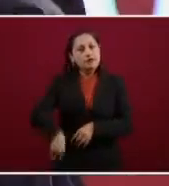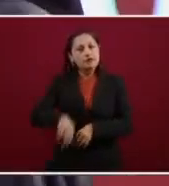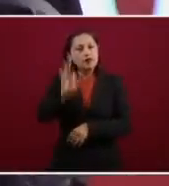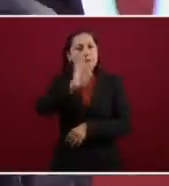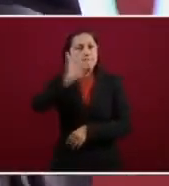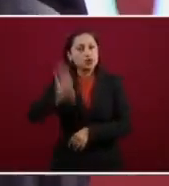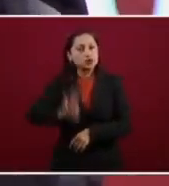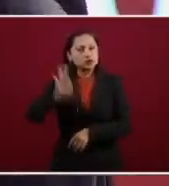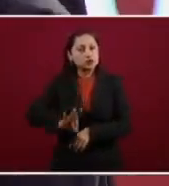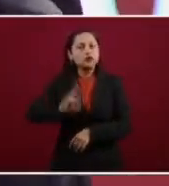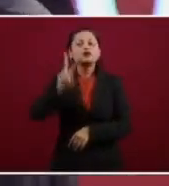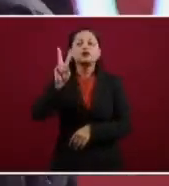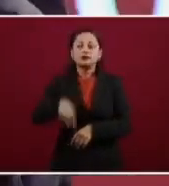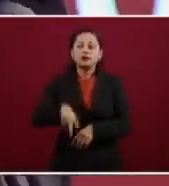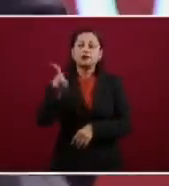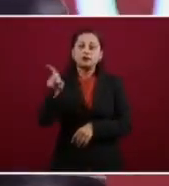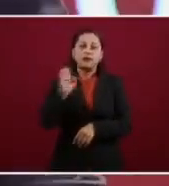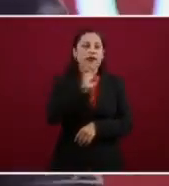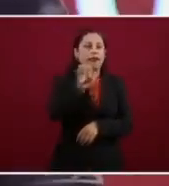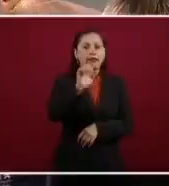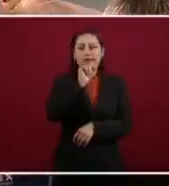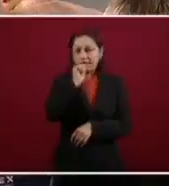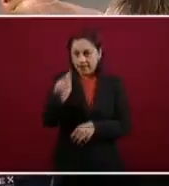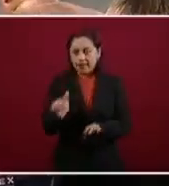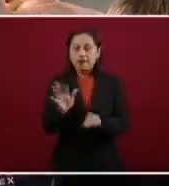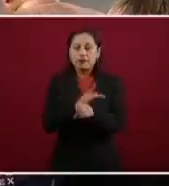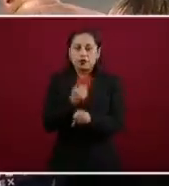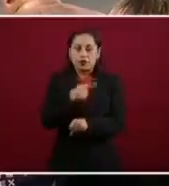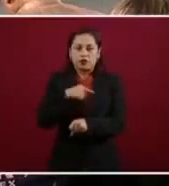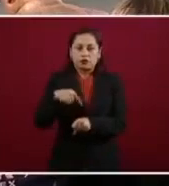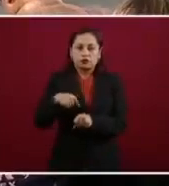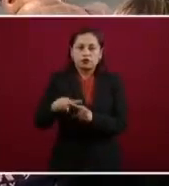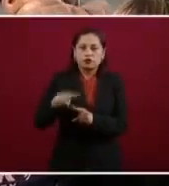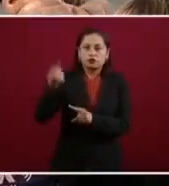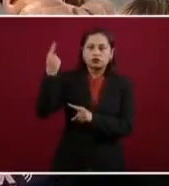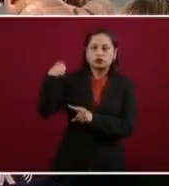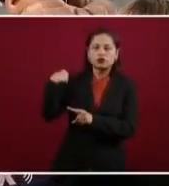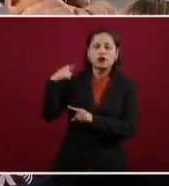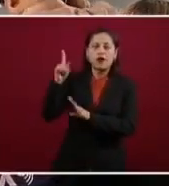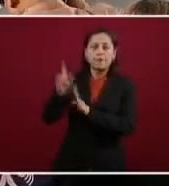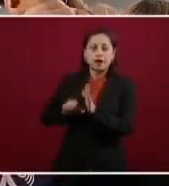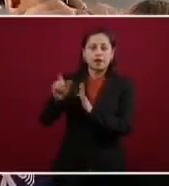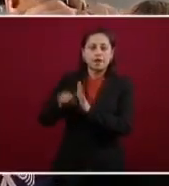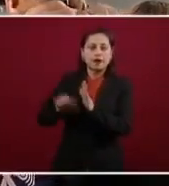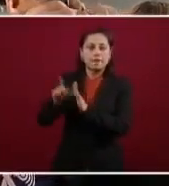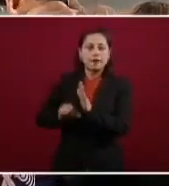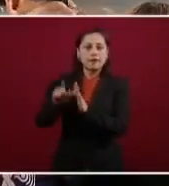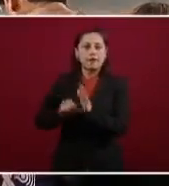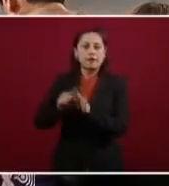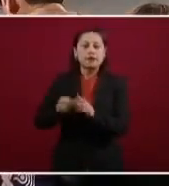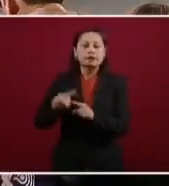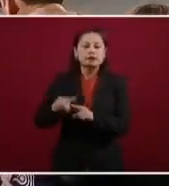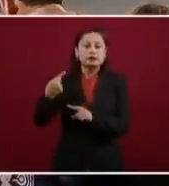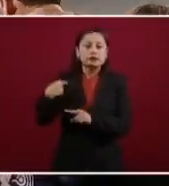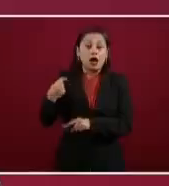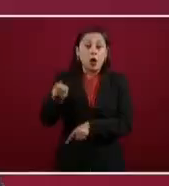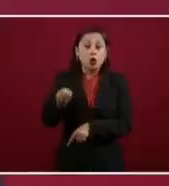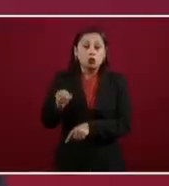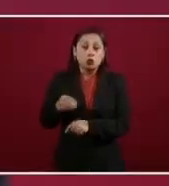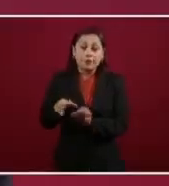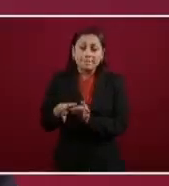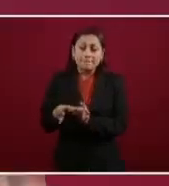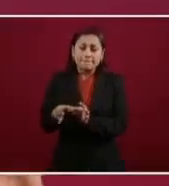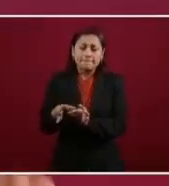haciendo la referencia mes con mes del precio de manera más seguida en el mes de octubre para tener una